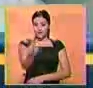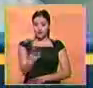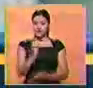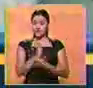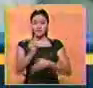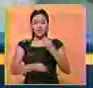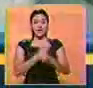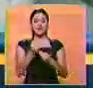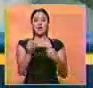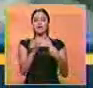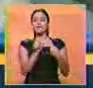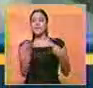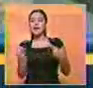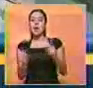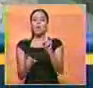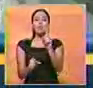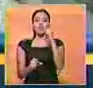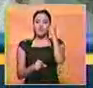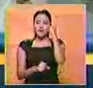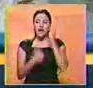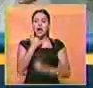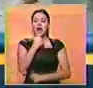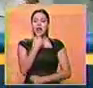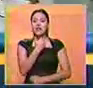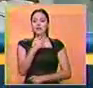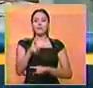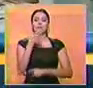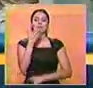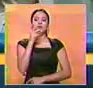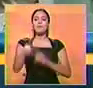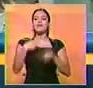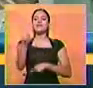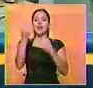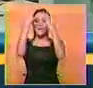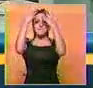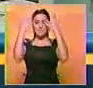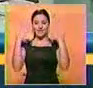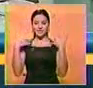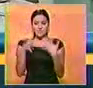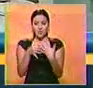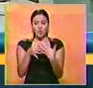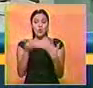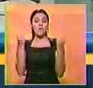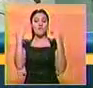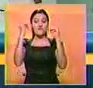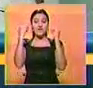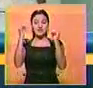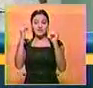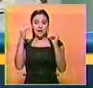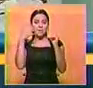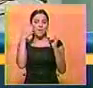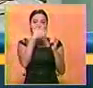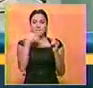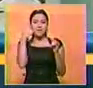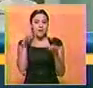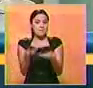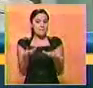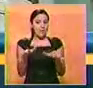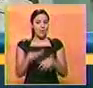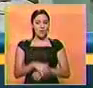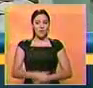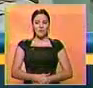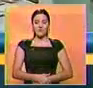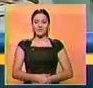hacerlo una vez a la semana si tienen un evento inmediato como un matrimonio, alguna fiesta, algún evento donde usted desea pues tener una